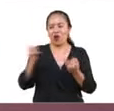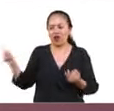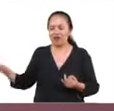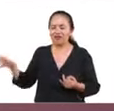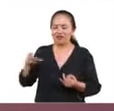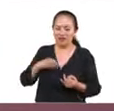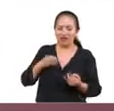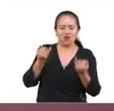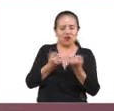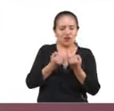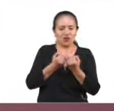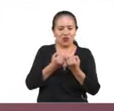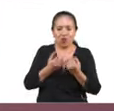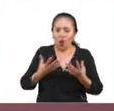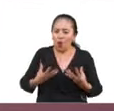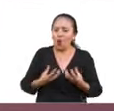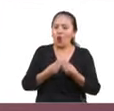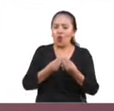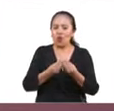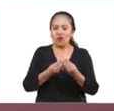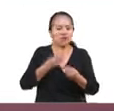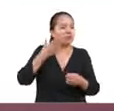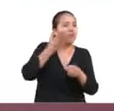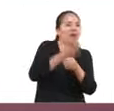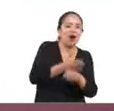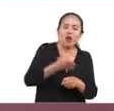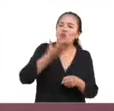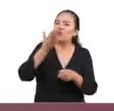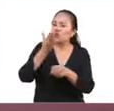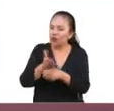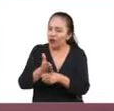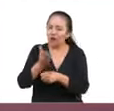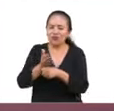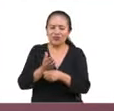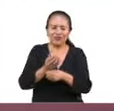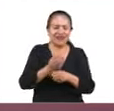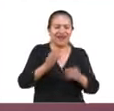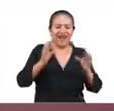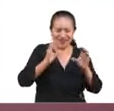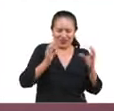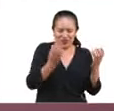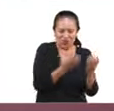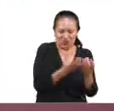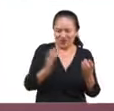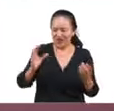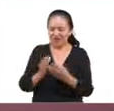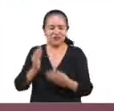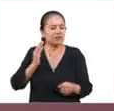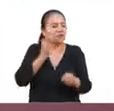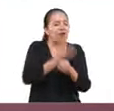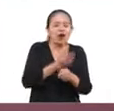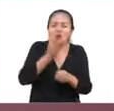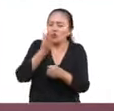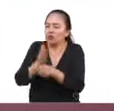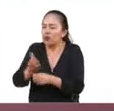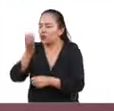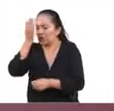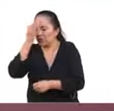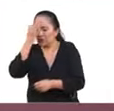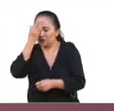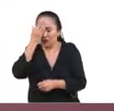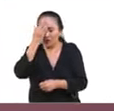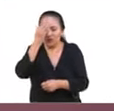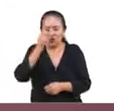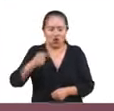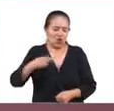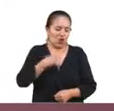presidente. Caminamos las comunidades, caminamos cerca de la gente. Quiero decirles que nos